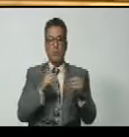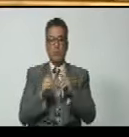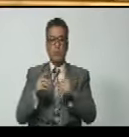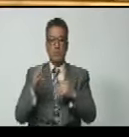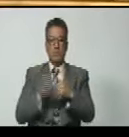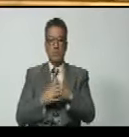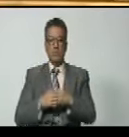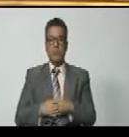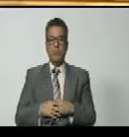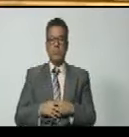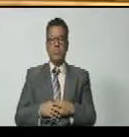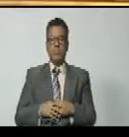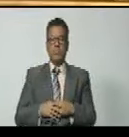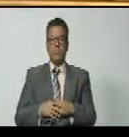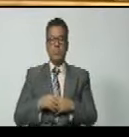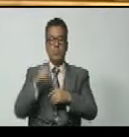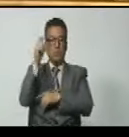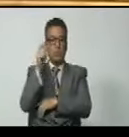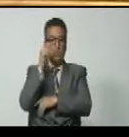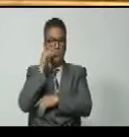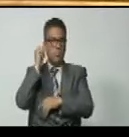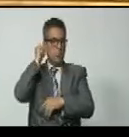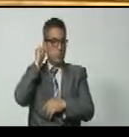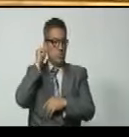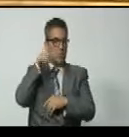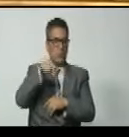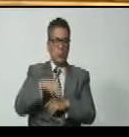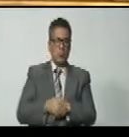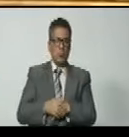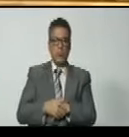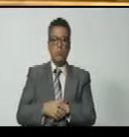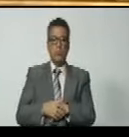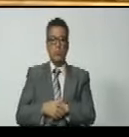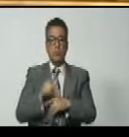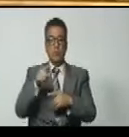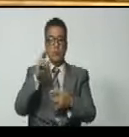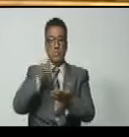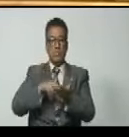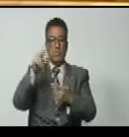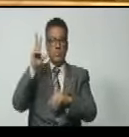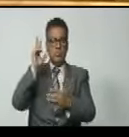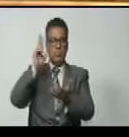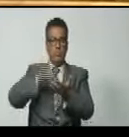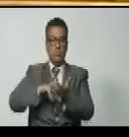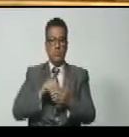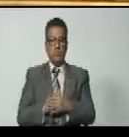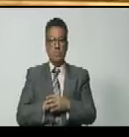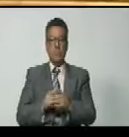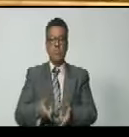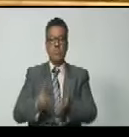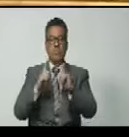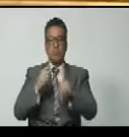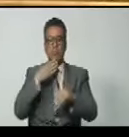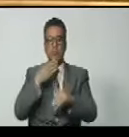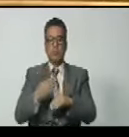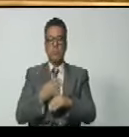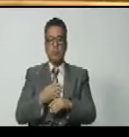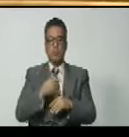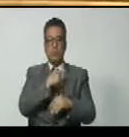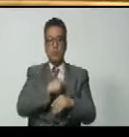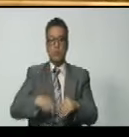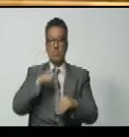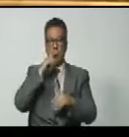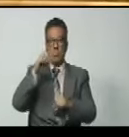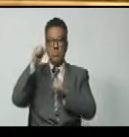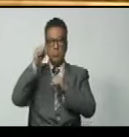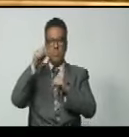Se cierra. Las honorables diputadas y los honorables diputados que estén a favor de aprobar la autorización solicitada por el ciudadano